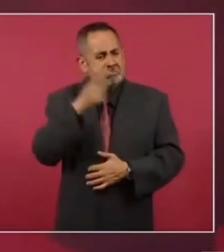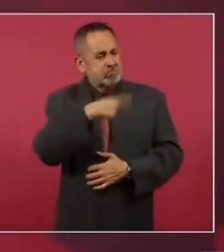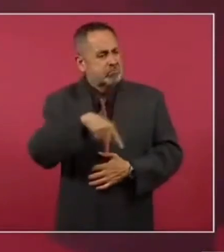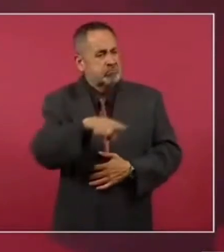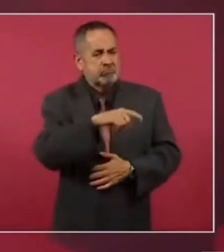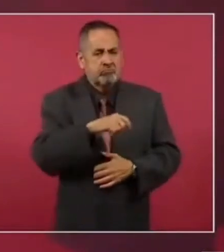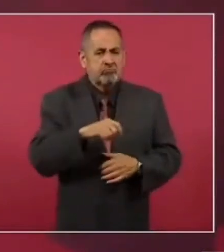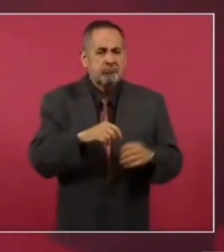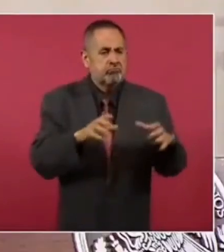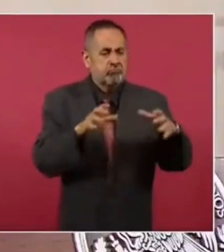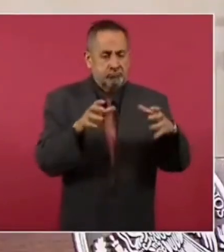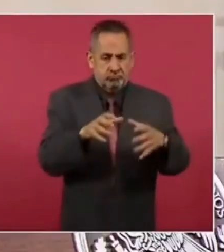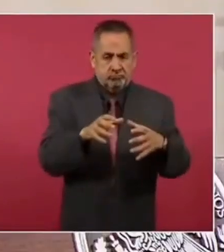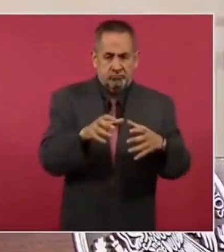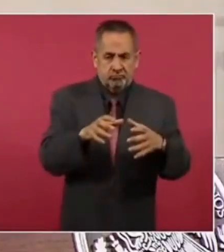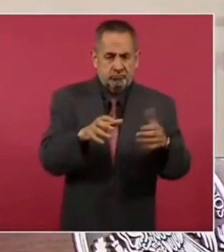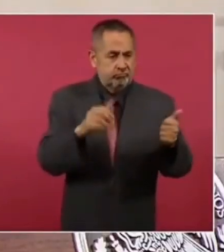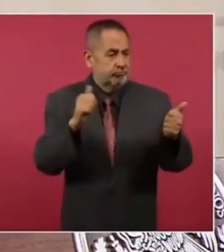está sometido